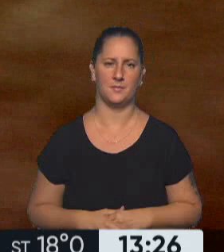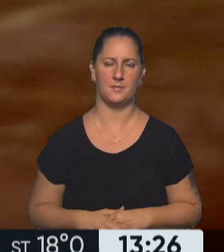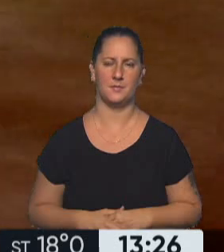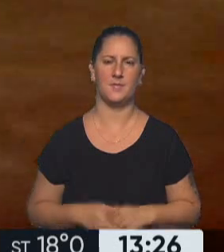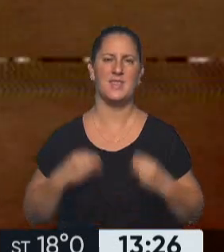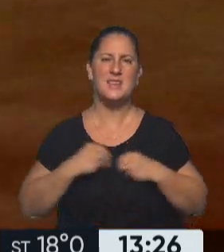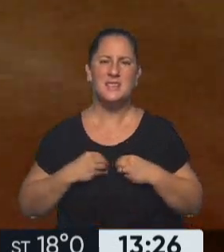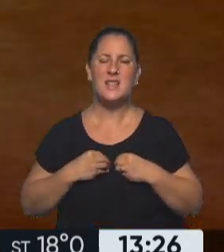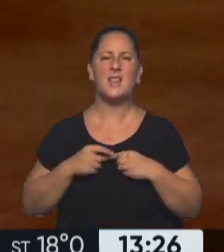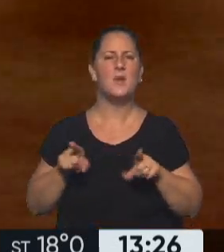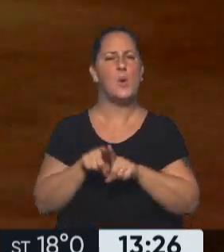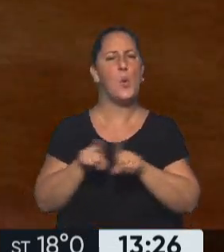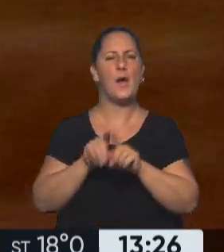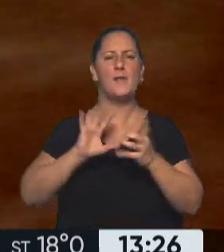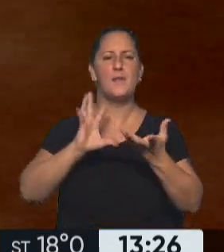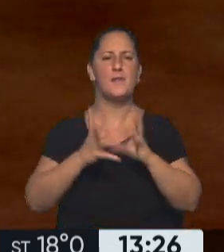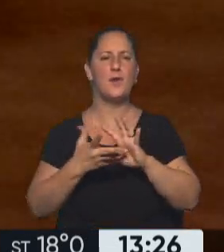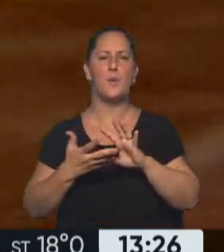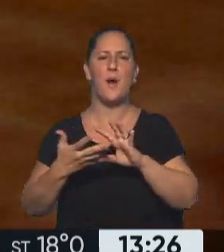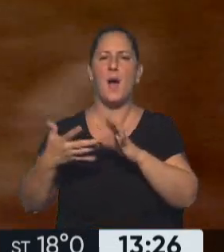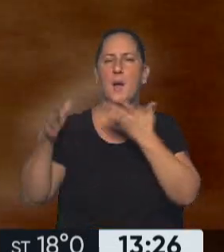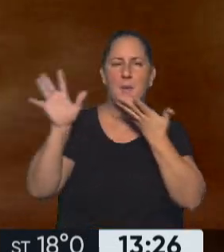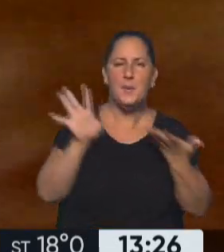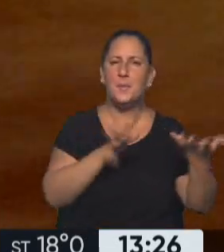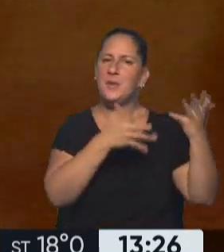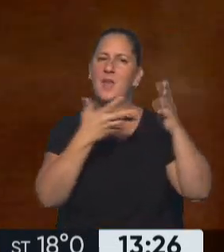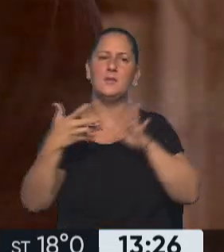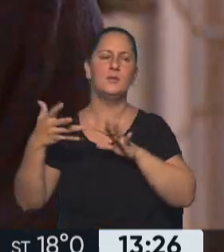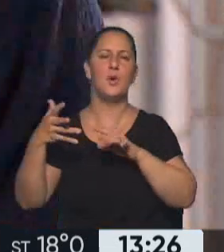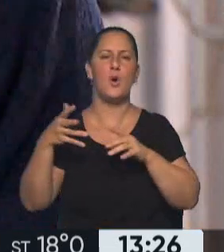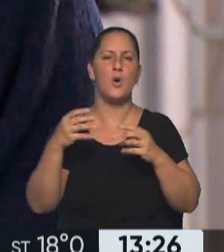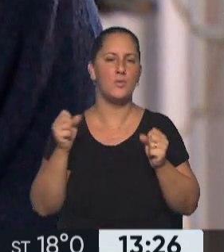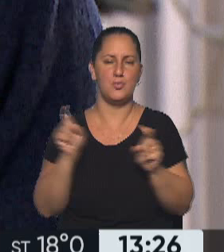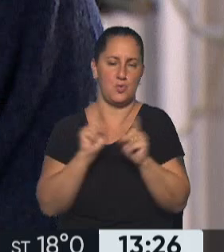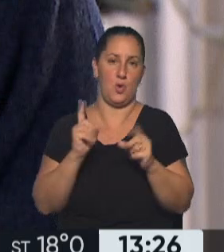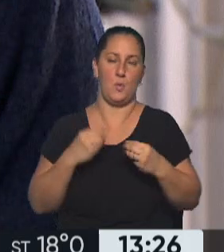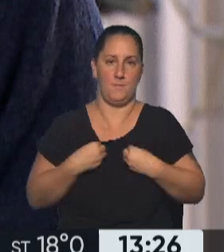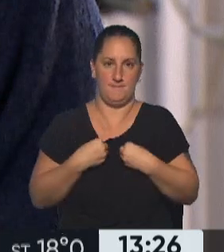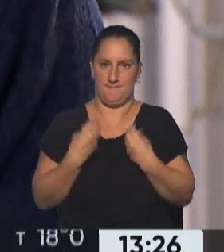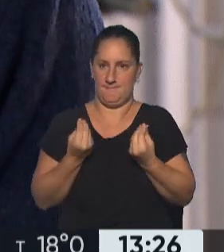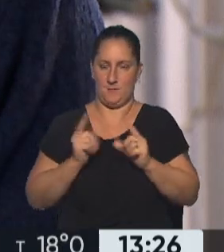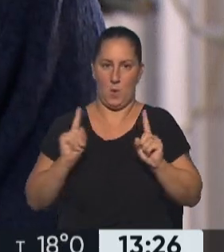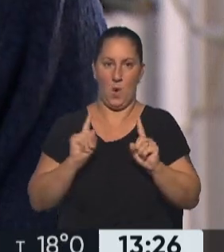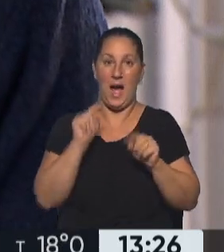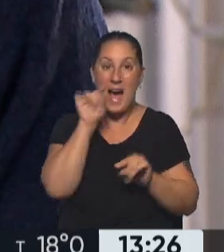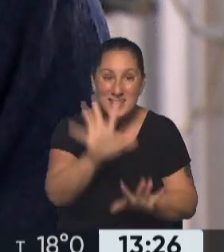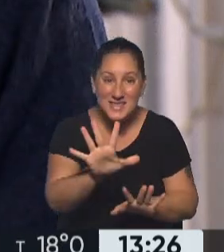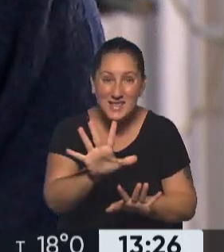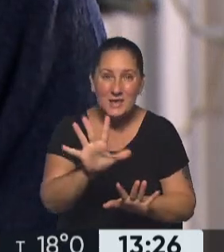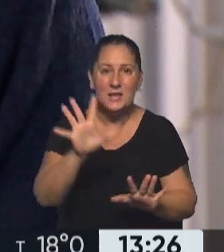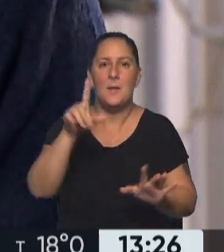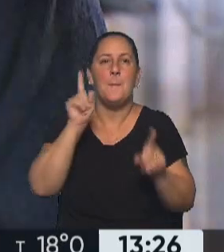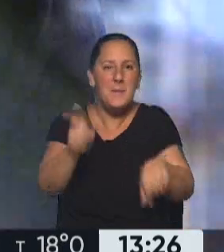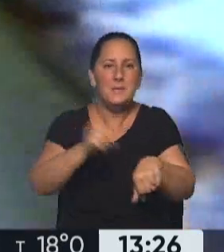¿Sentiste soplar el viento como en el Monte London o como en las dos hermanas? No, nunca más. Nunca más. El viento que hay